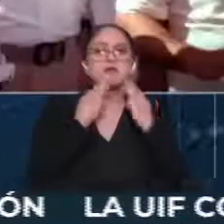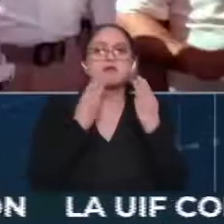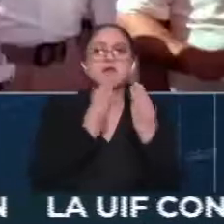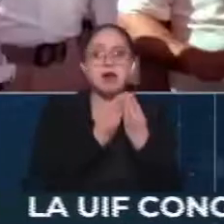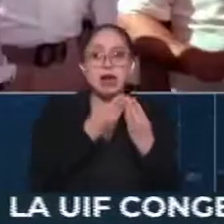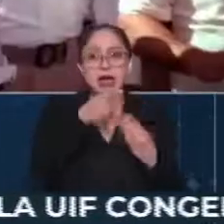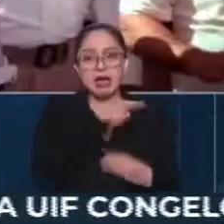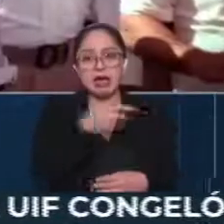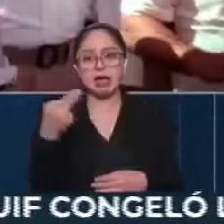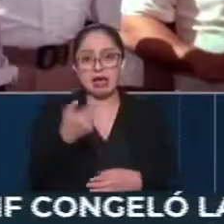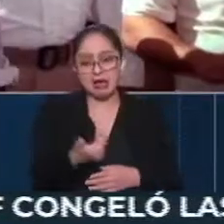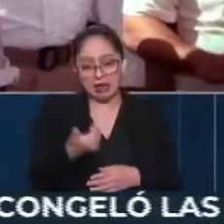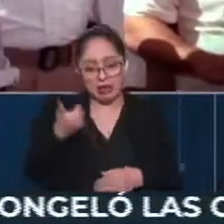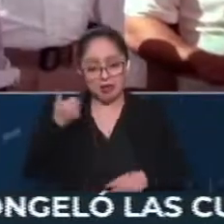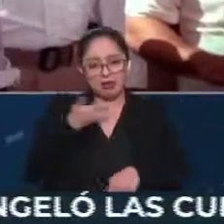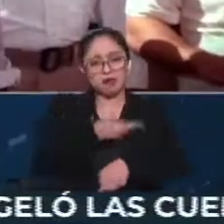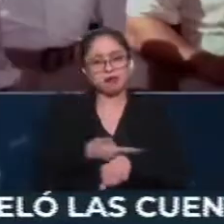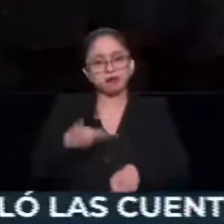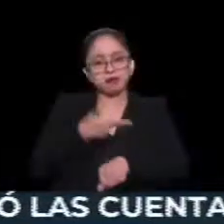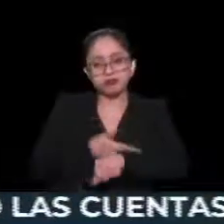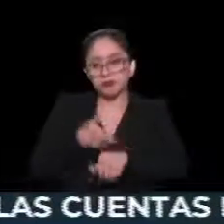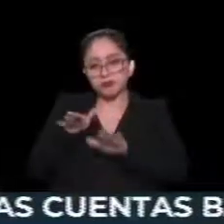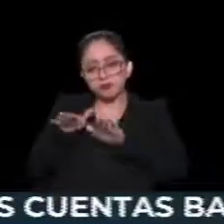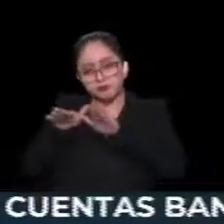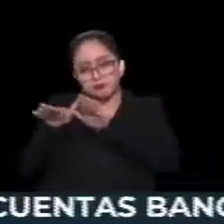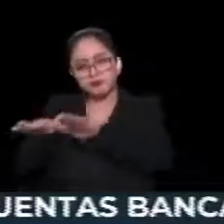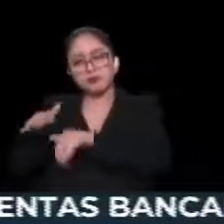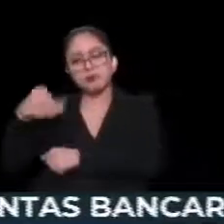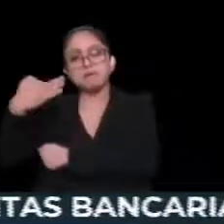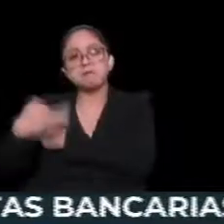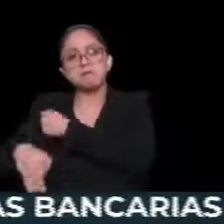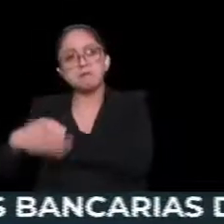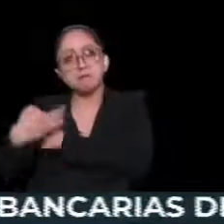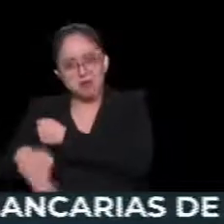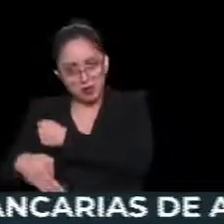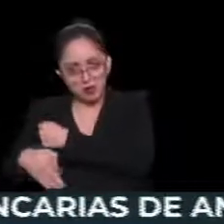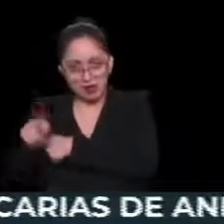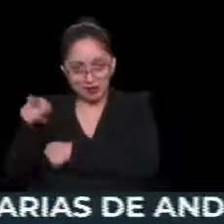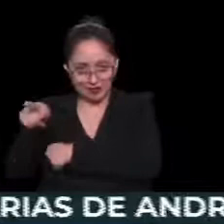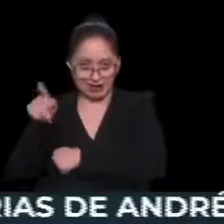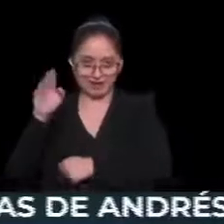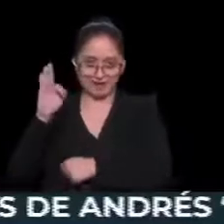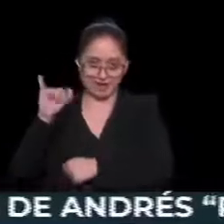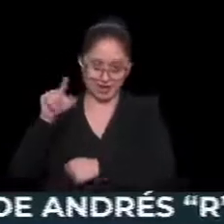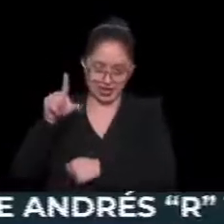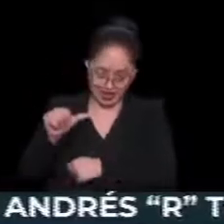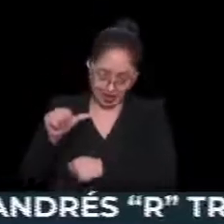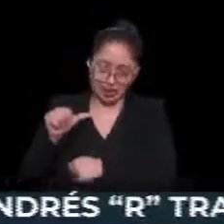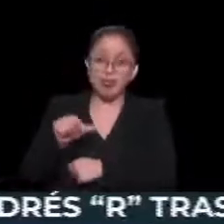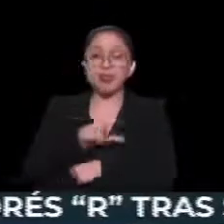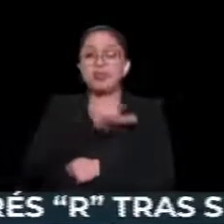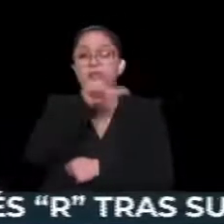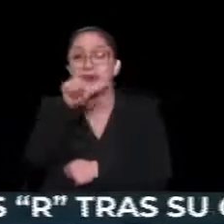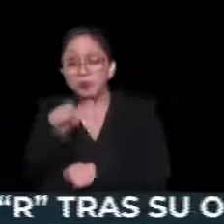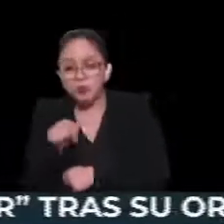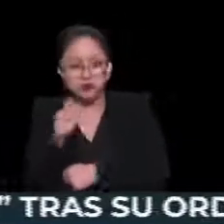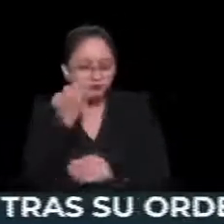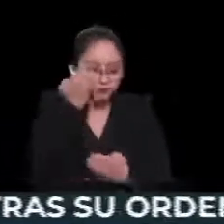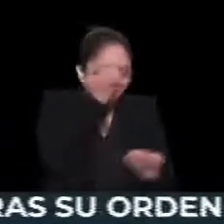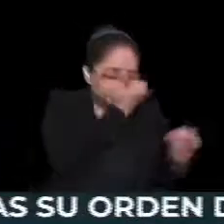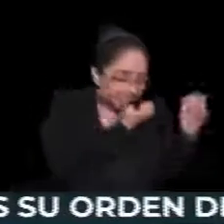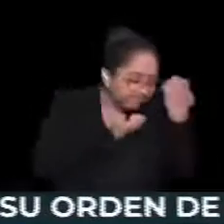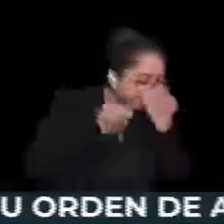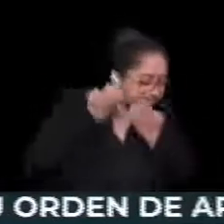tuvo la medida cautelar que deberá cumplir en el Centro de Investigaciones Federales de la Fiscalía, mientras se encuentran más pruebas en